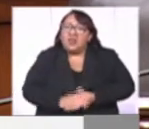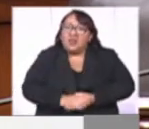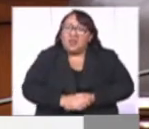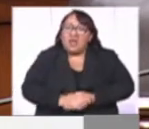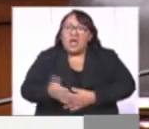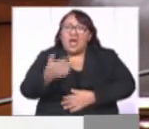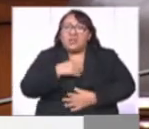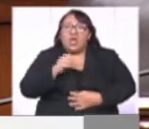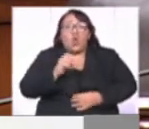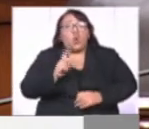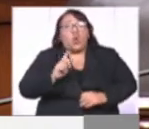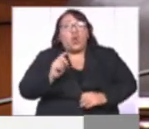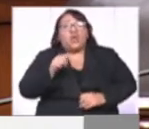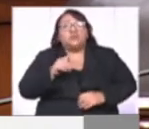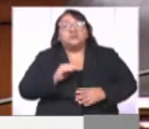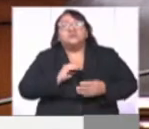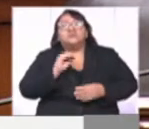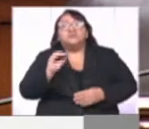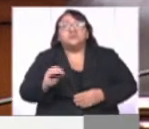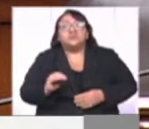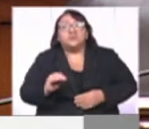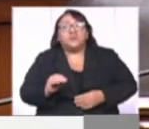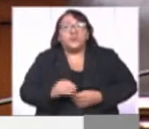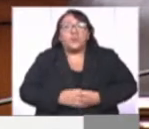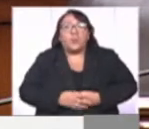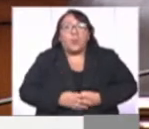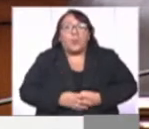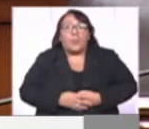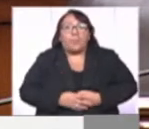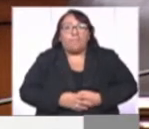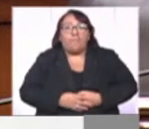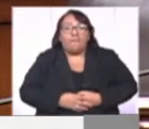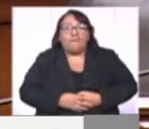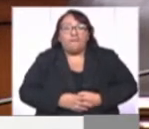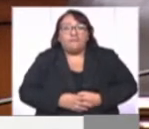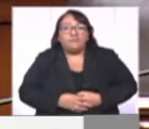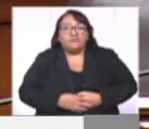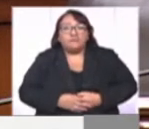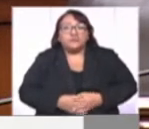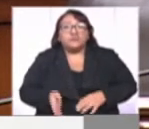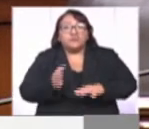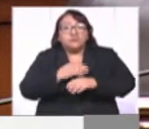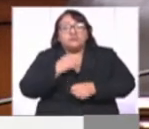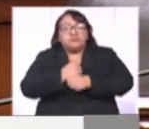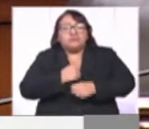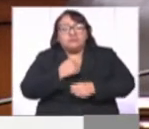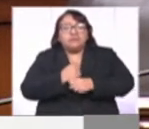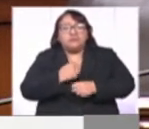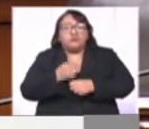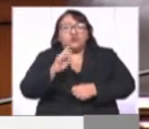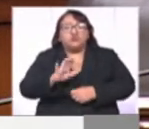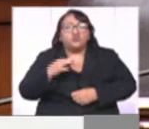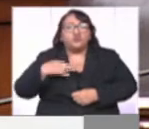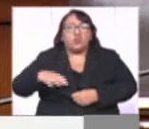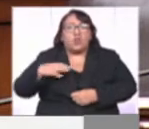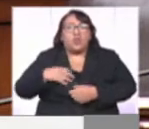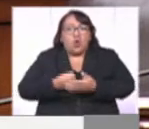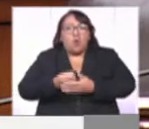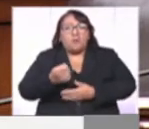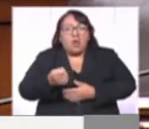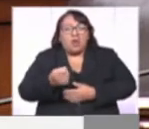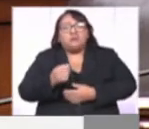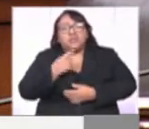momento dijo que fue parte de lo que había comprado con el esfuerzo de su sueldo. Y hay